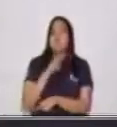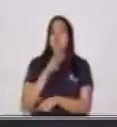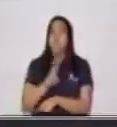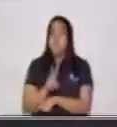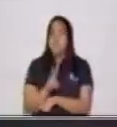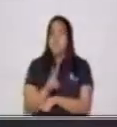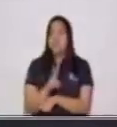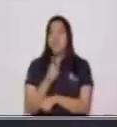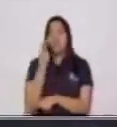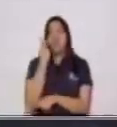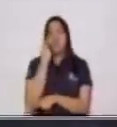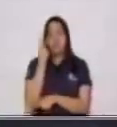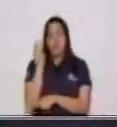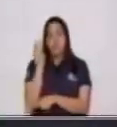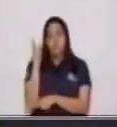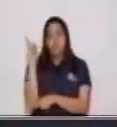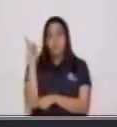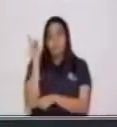la actualidad.